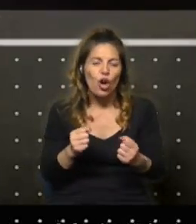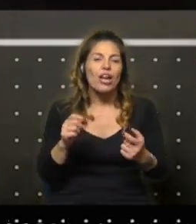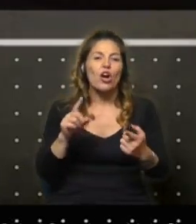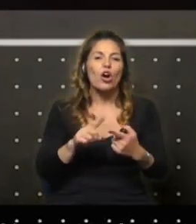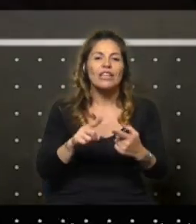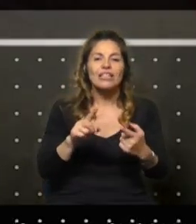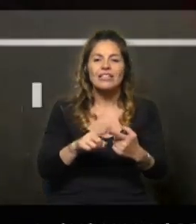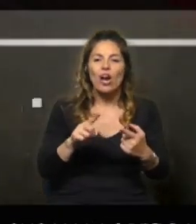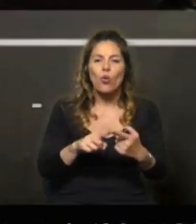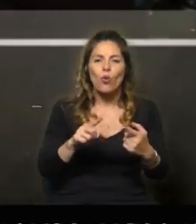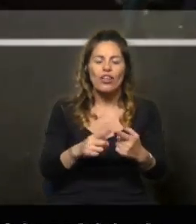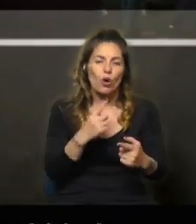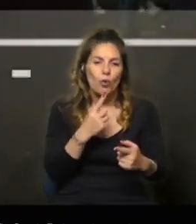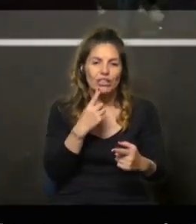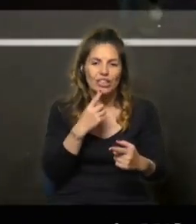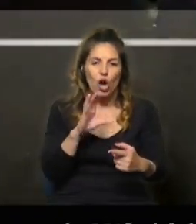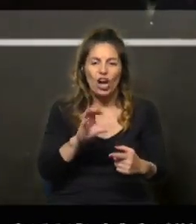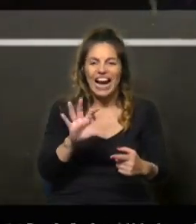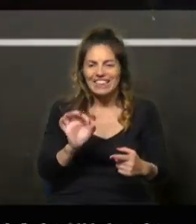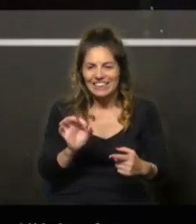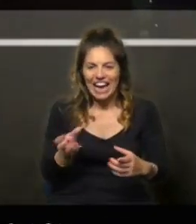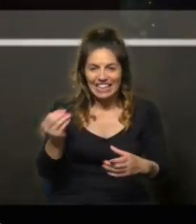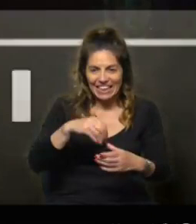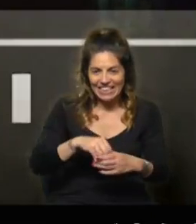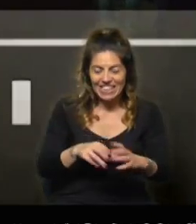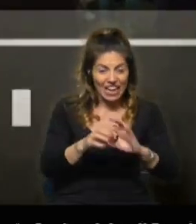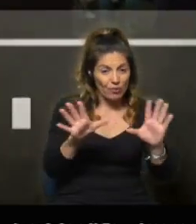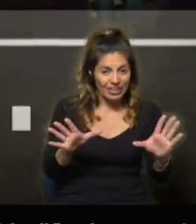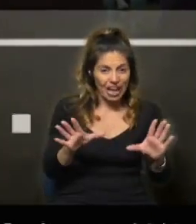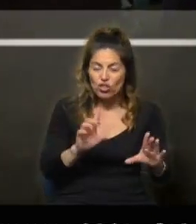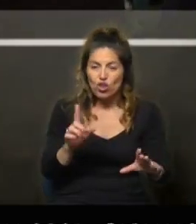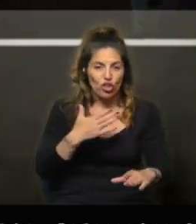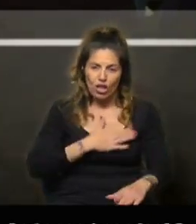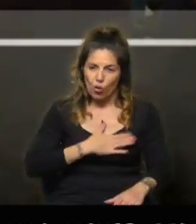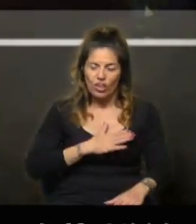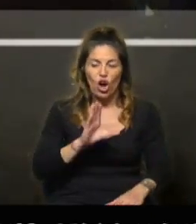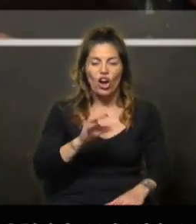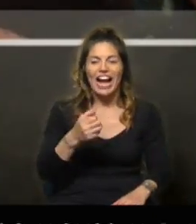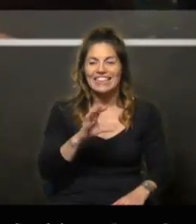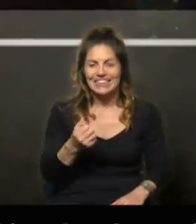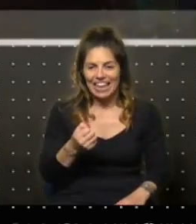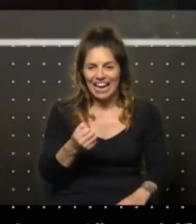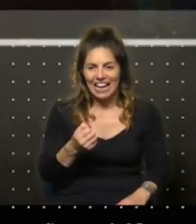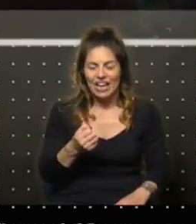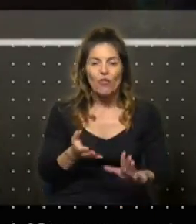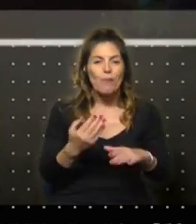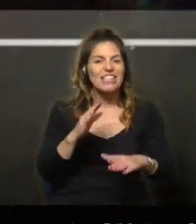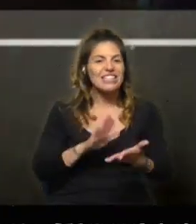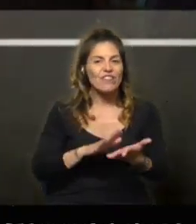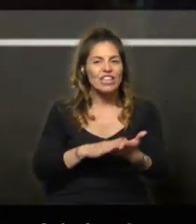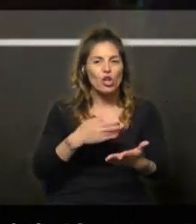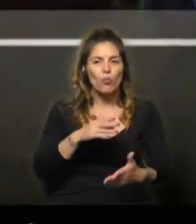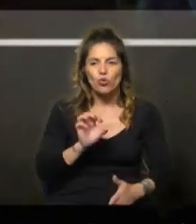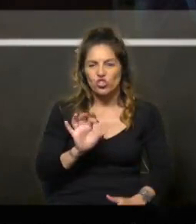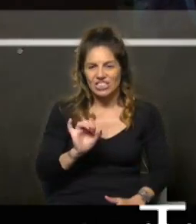casta ingresa la libertad No estoy de acuerdo no estoy de acuerdo con eso por dos sentidos yo creo que la casta fue más evidente con bui y con Martín